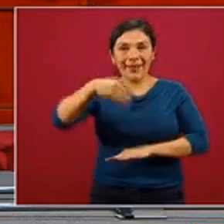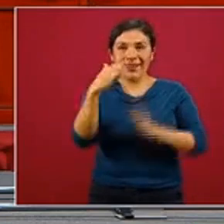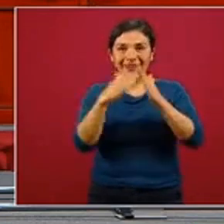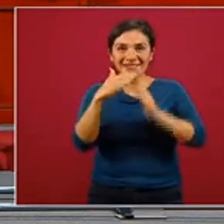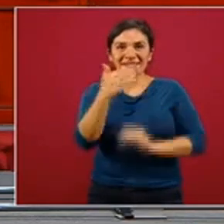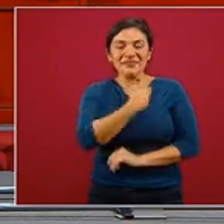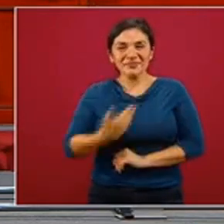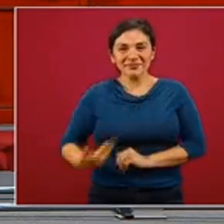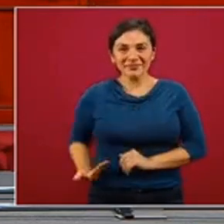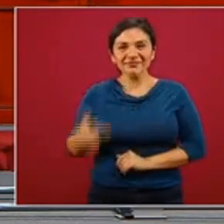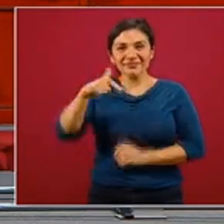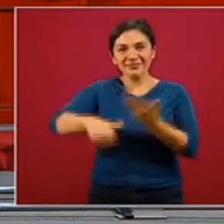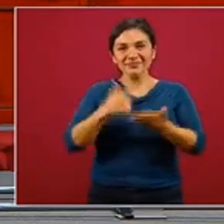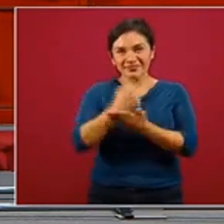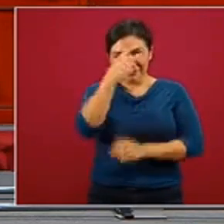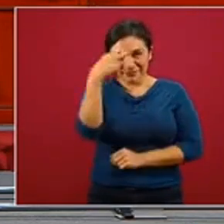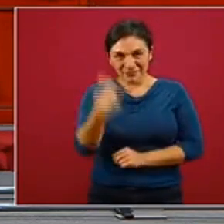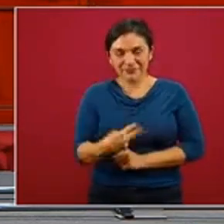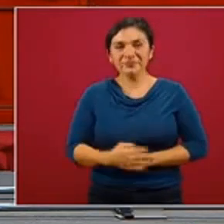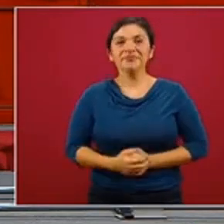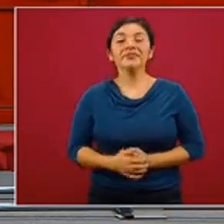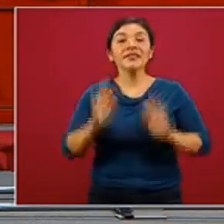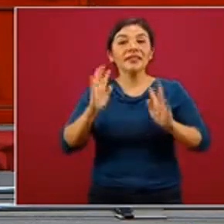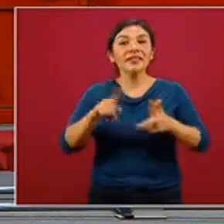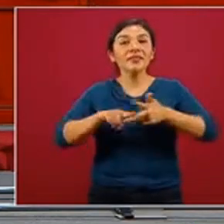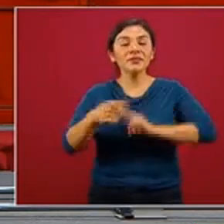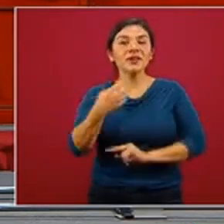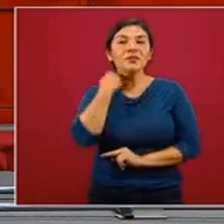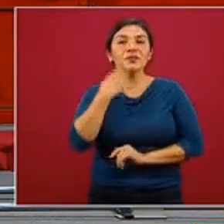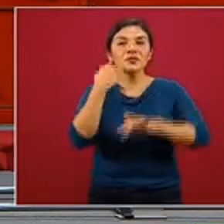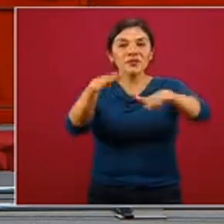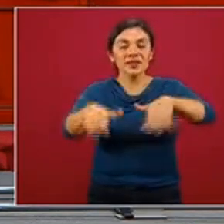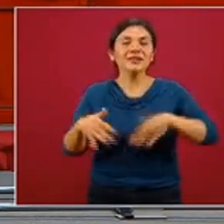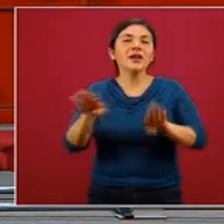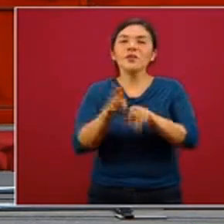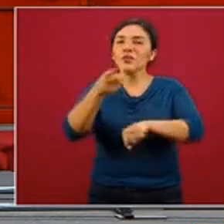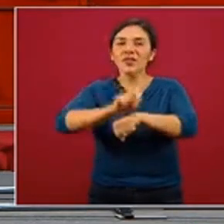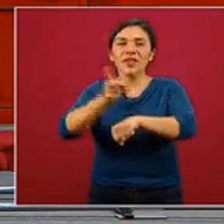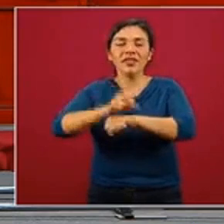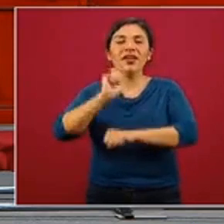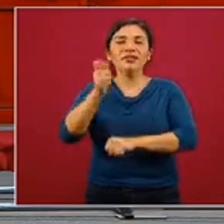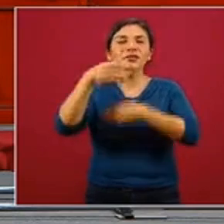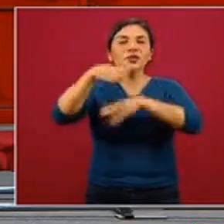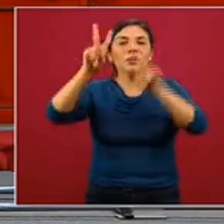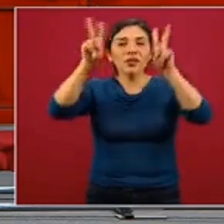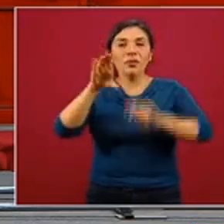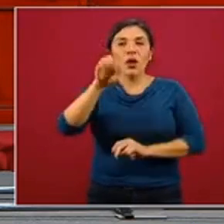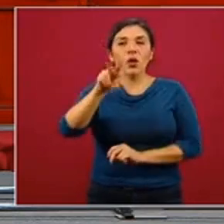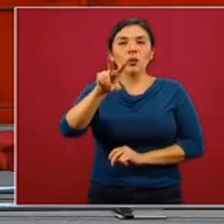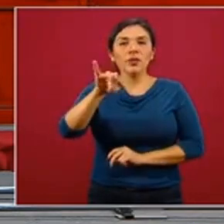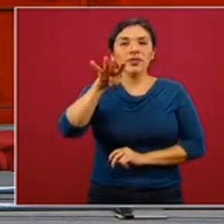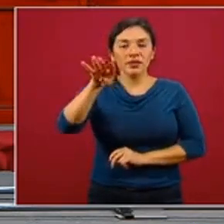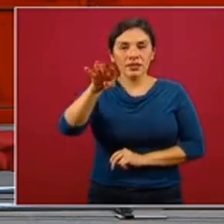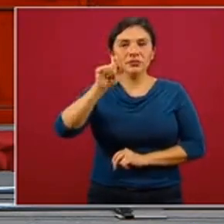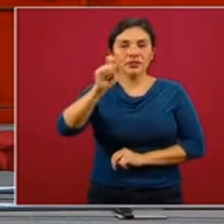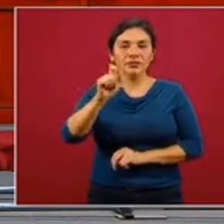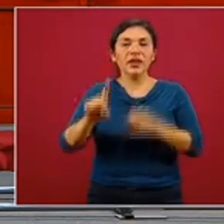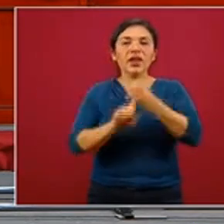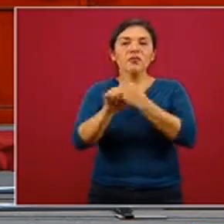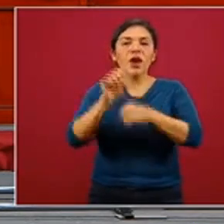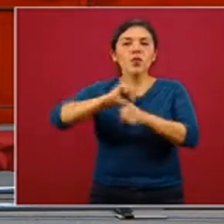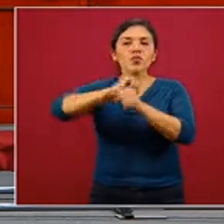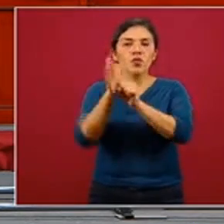México, en la Ciudad de México. Vamos a iniciar la conferencia de prensa diaria sobre COVID-19, la pandemia causada por el